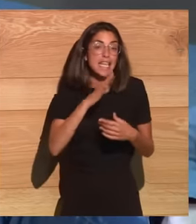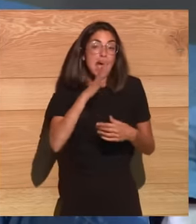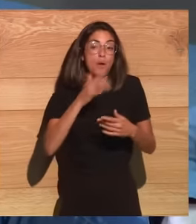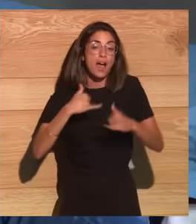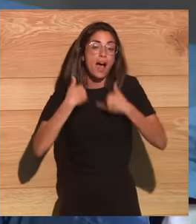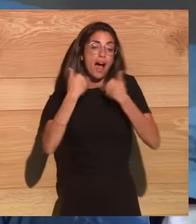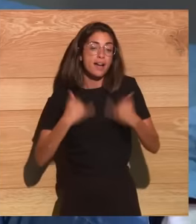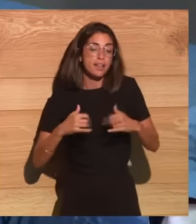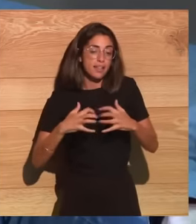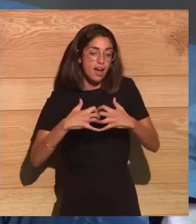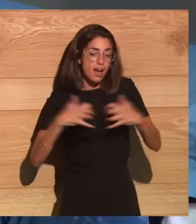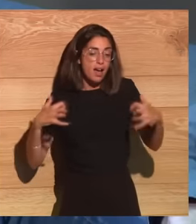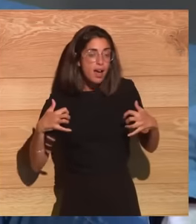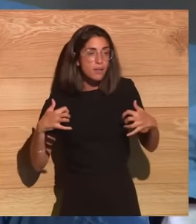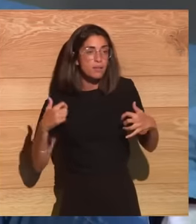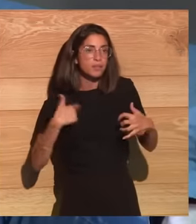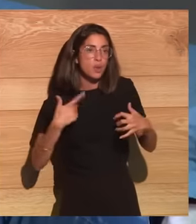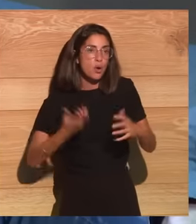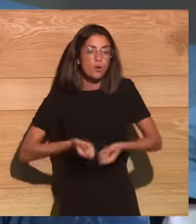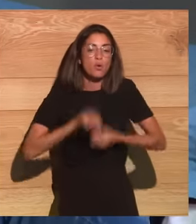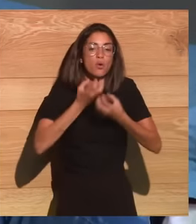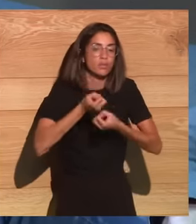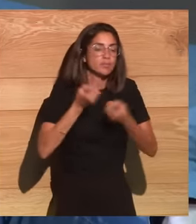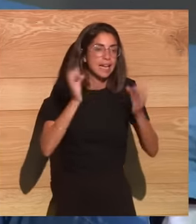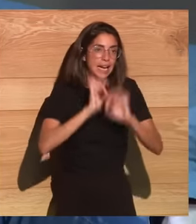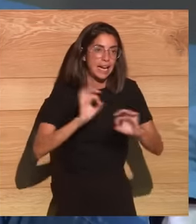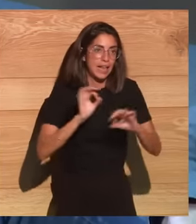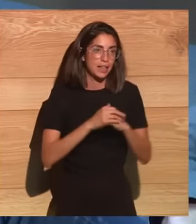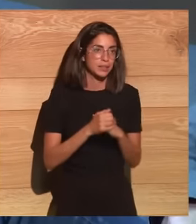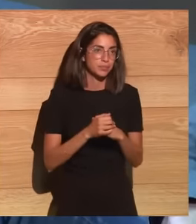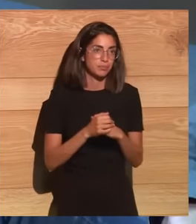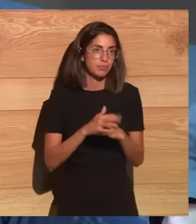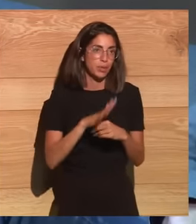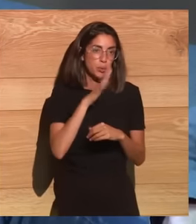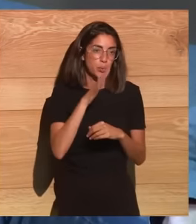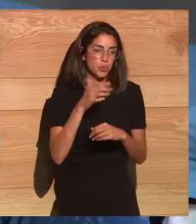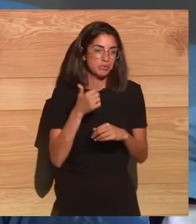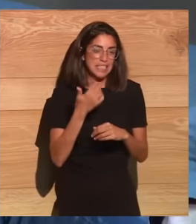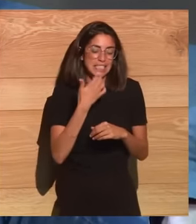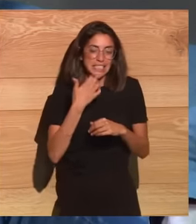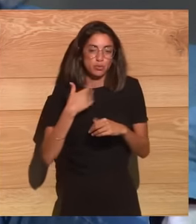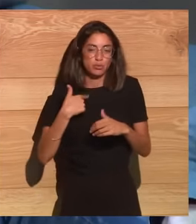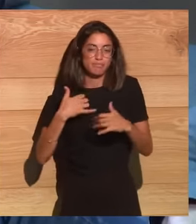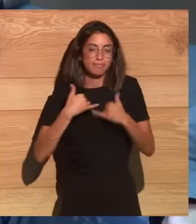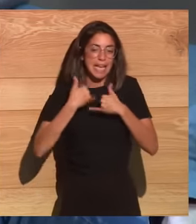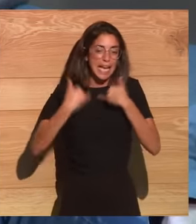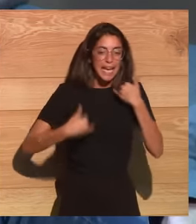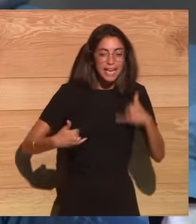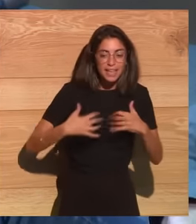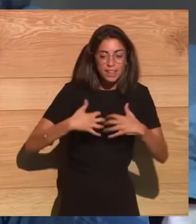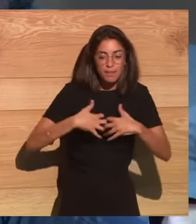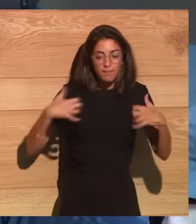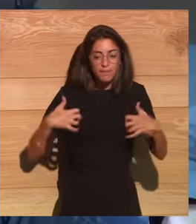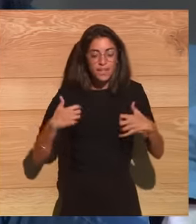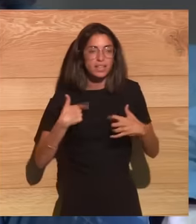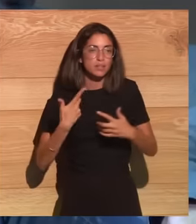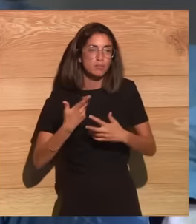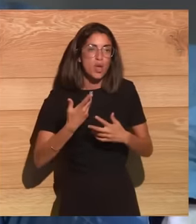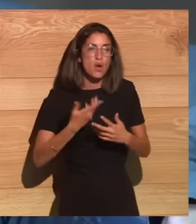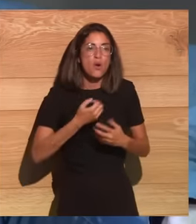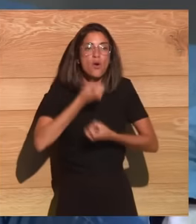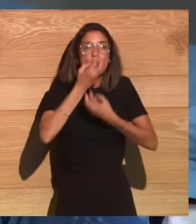Uh-huh. Y creo que no las voy a contar, porque desde ahí, desde la herida abierta, no creo que salga nada guay ni nada bonito y eso.